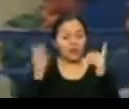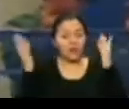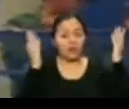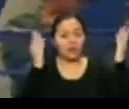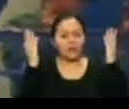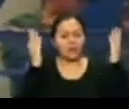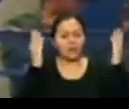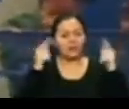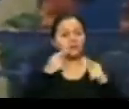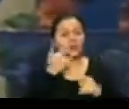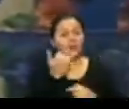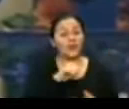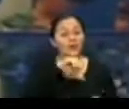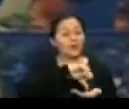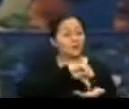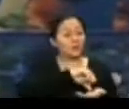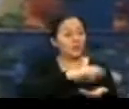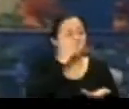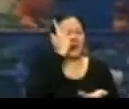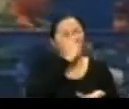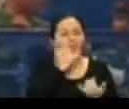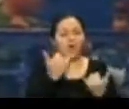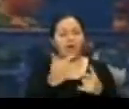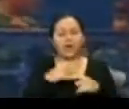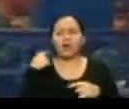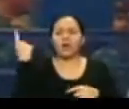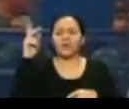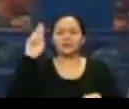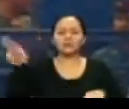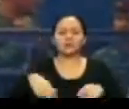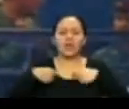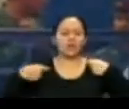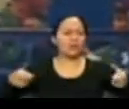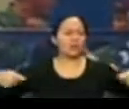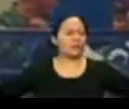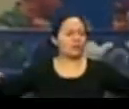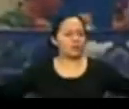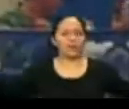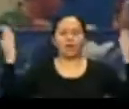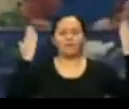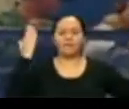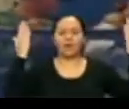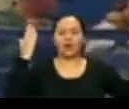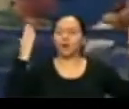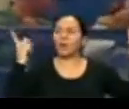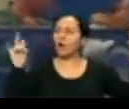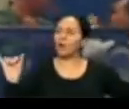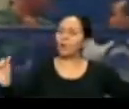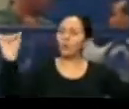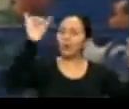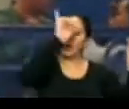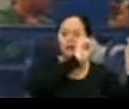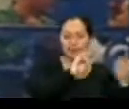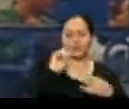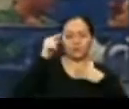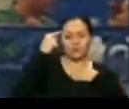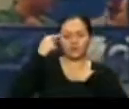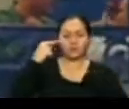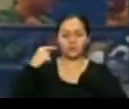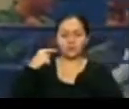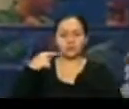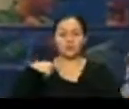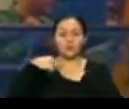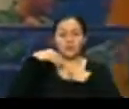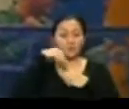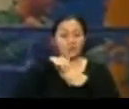hace la Revolución Ciudadana. Ahora ya no solo tenemos para comparar al interior del país,